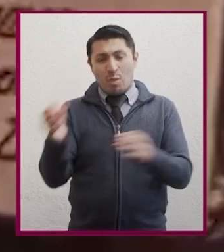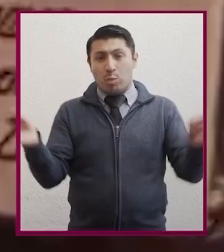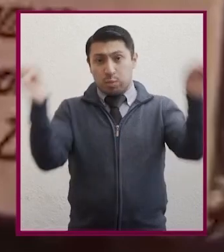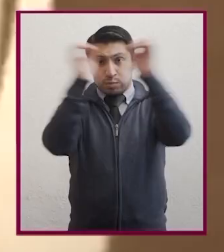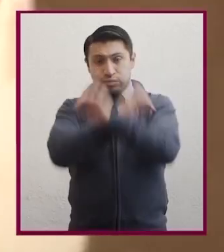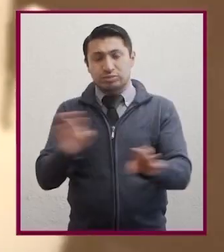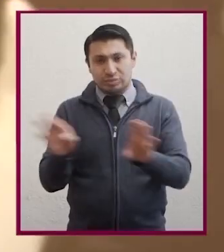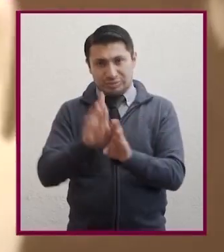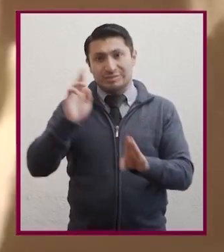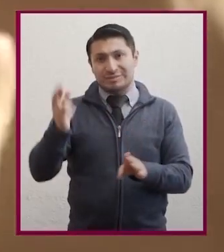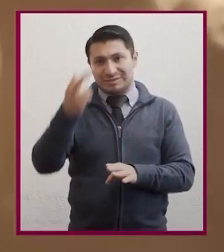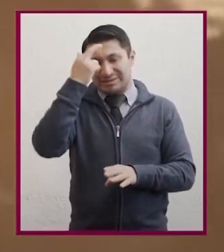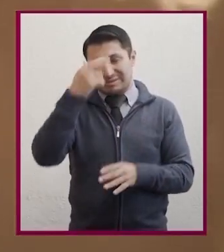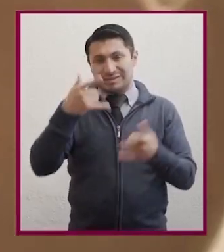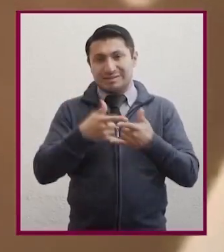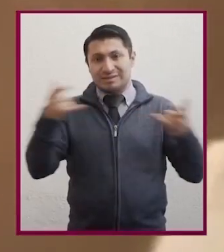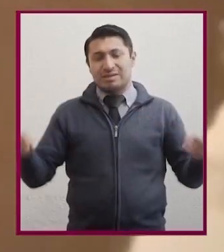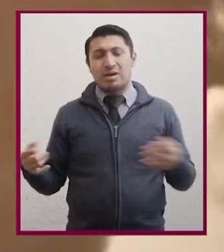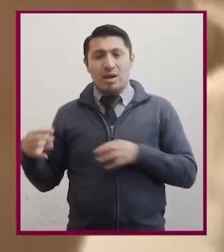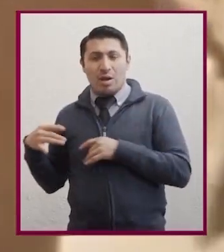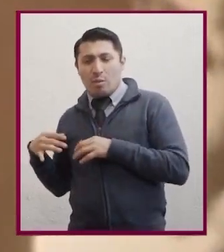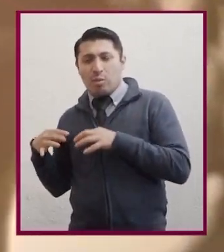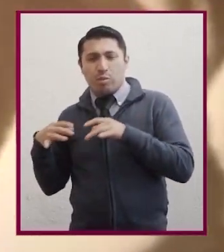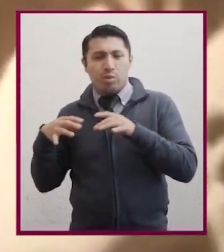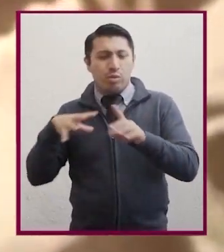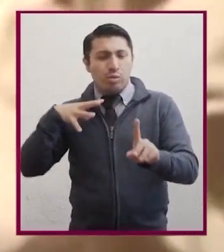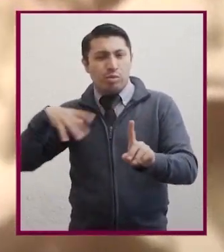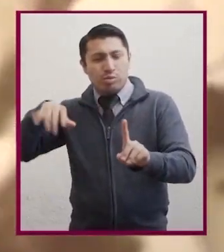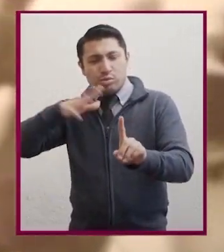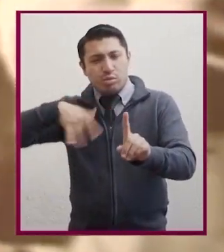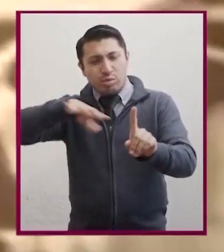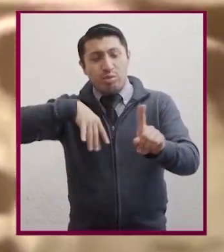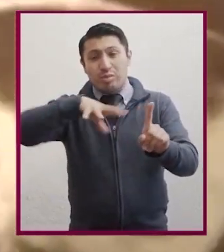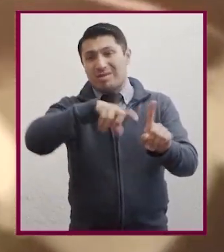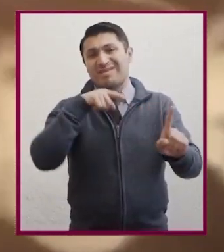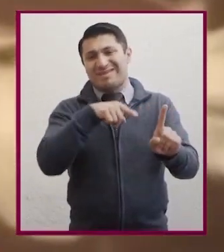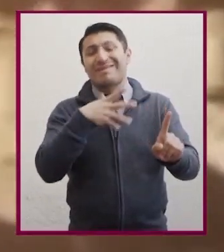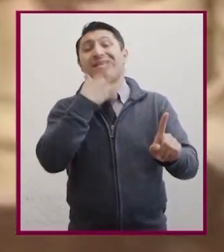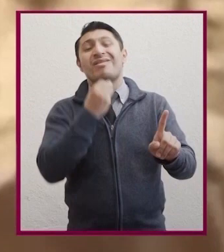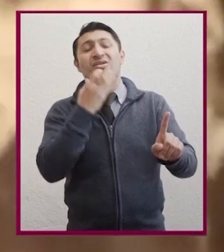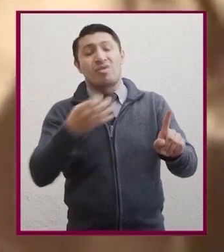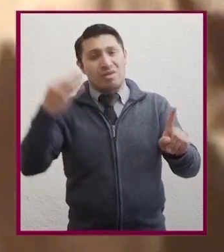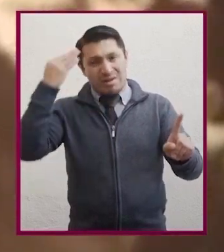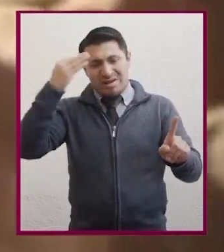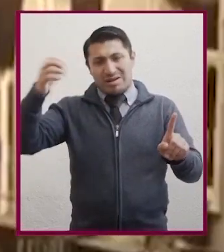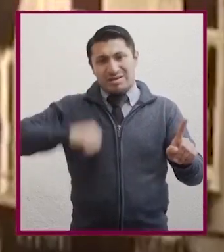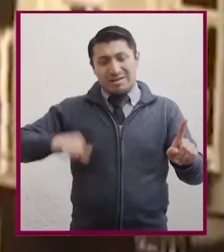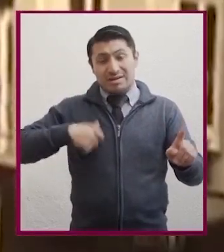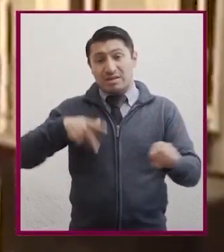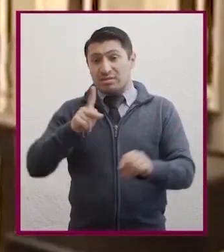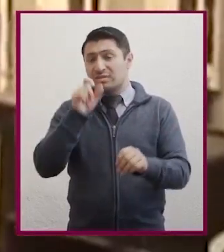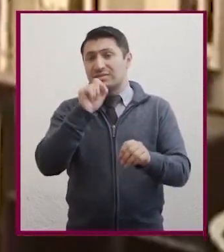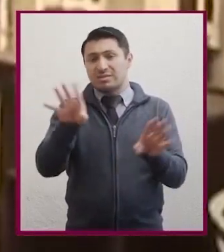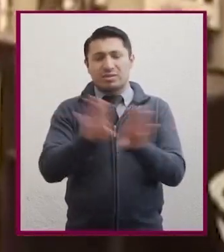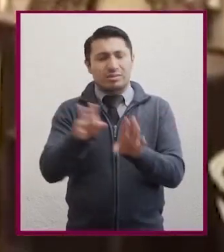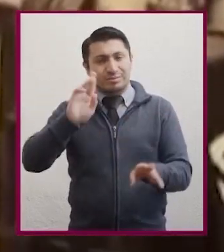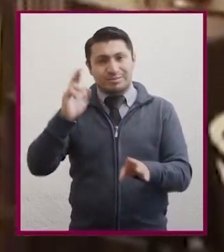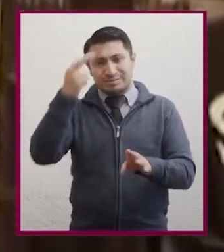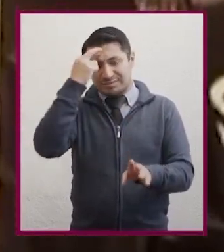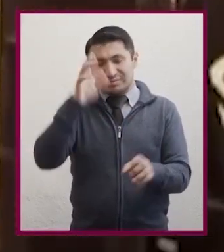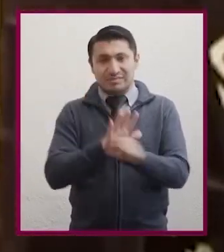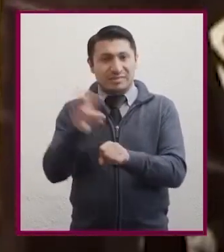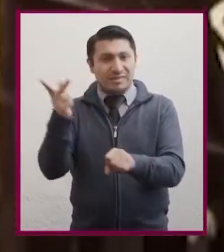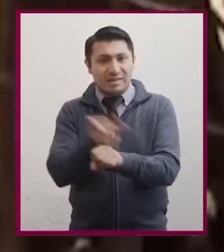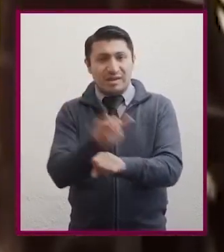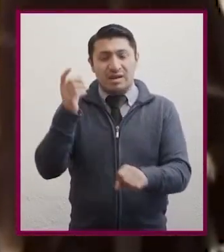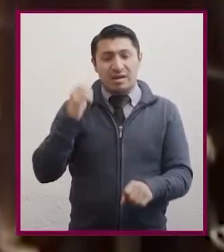nos sirve recordar la historia de la persecución de los judíos emprendida desde tiempos medievales, pero también acercar nuestra mirada a lo